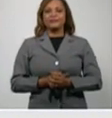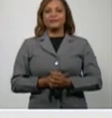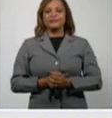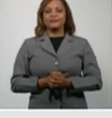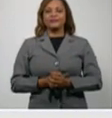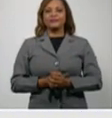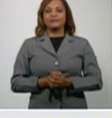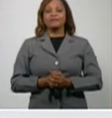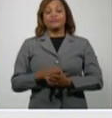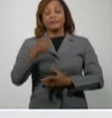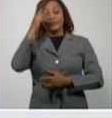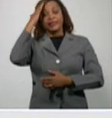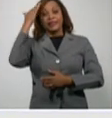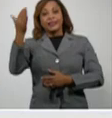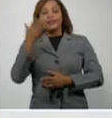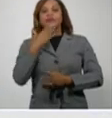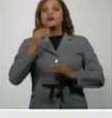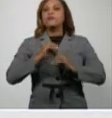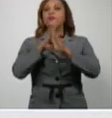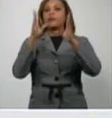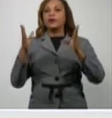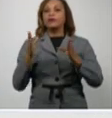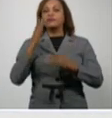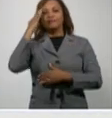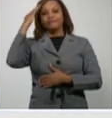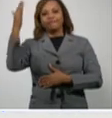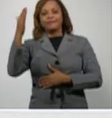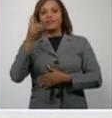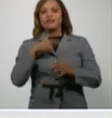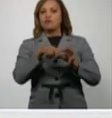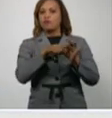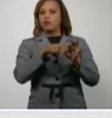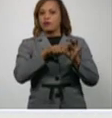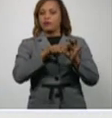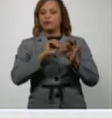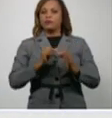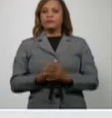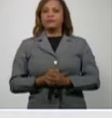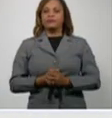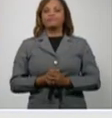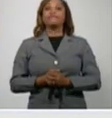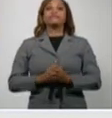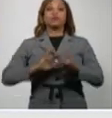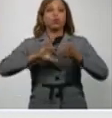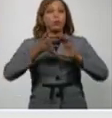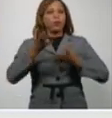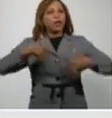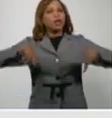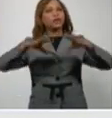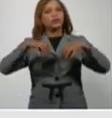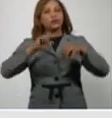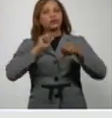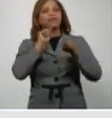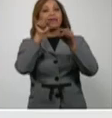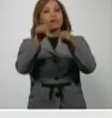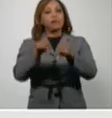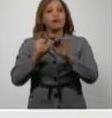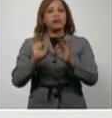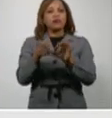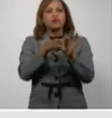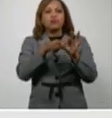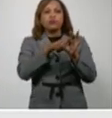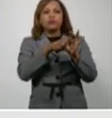Sí, muchísimas gracias, muy buenos días. Un saludo desde la Isla de la Juventud. Bien complicada la situación epidemiológica en el municipio